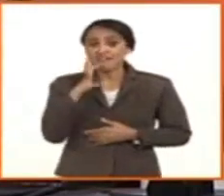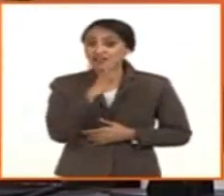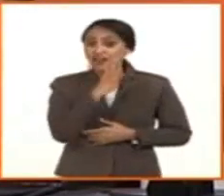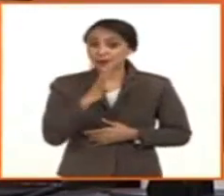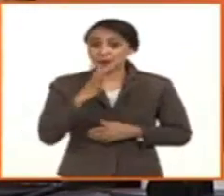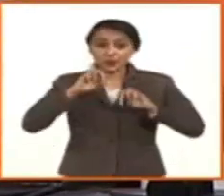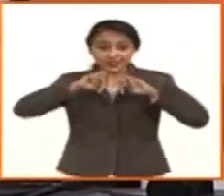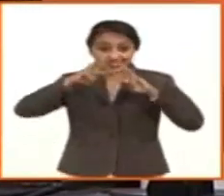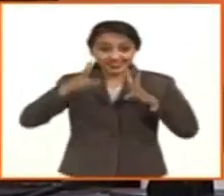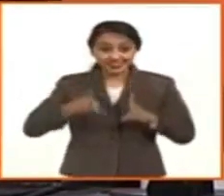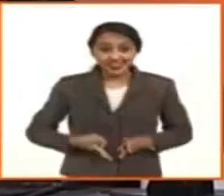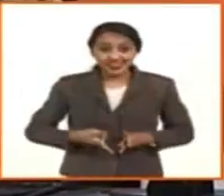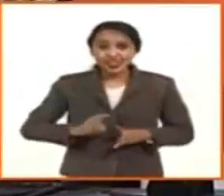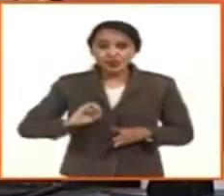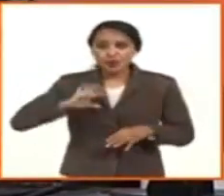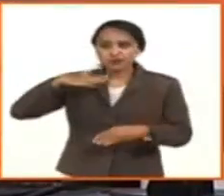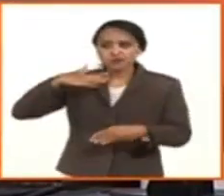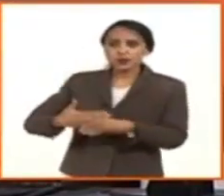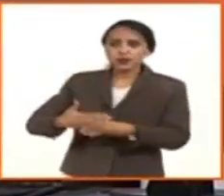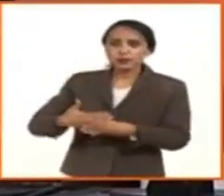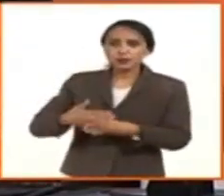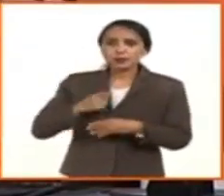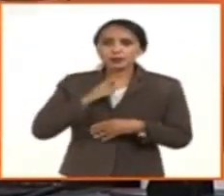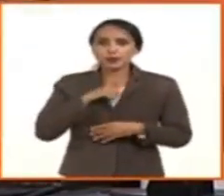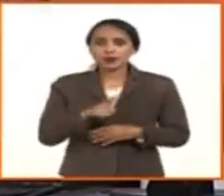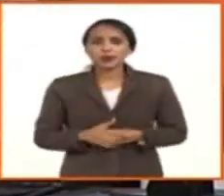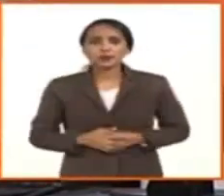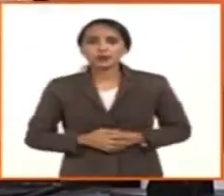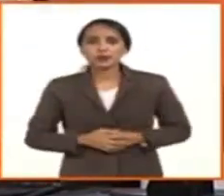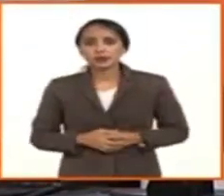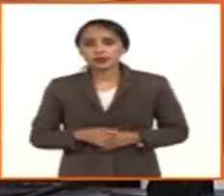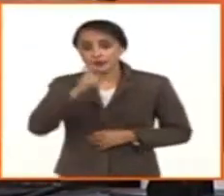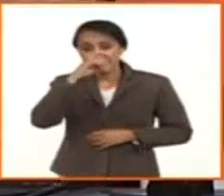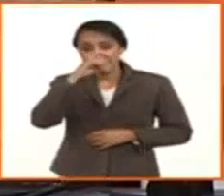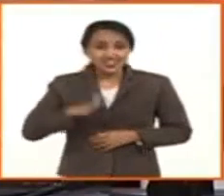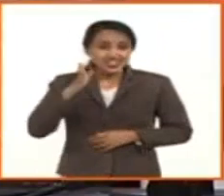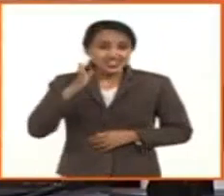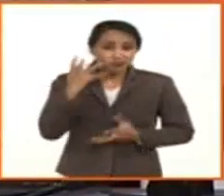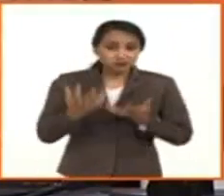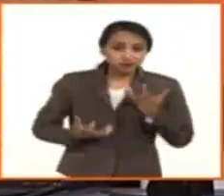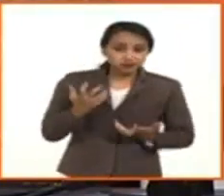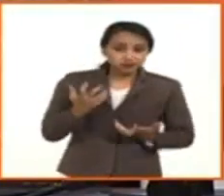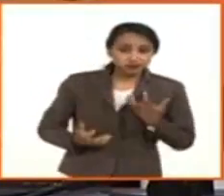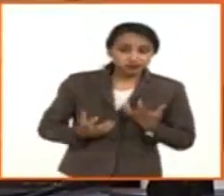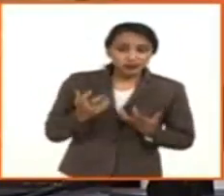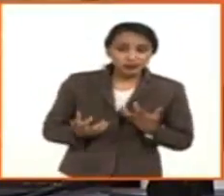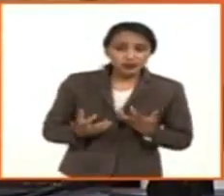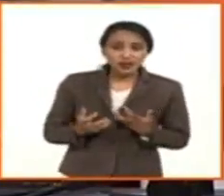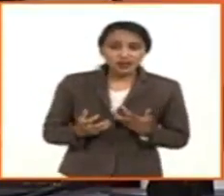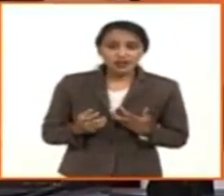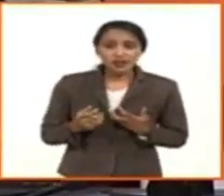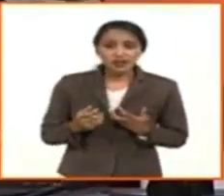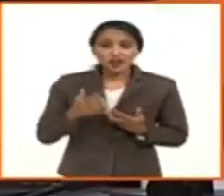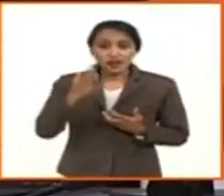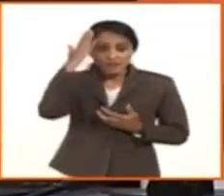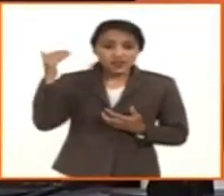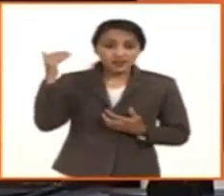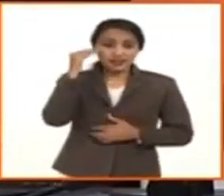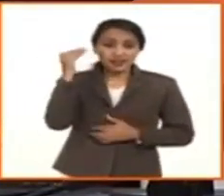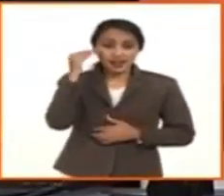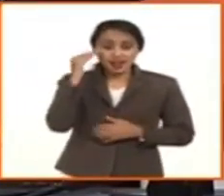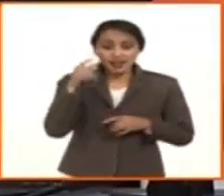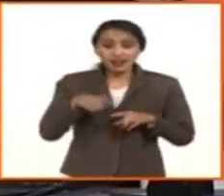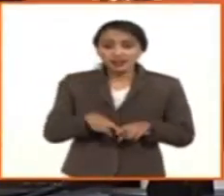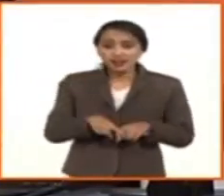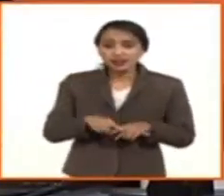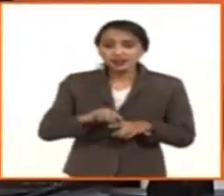por ejemplo las imágenes de la niña quemada por napalm en vietnam porque supuestamente una imagen de violencia sin embargo está diciendo que sí que se admite todos